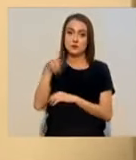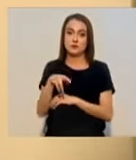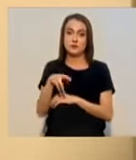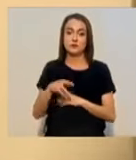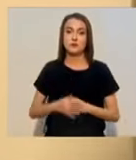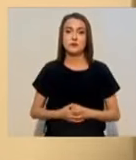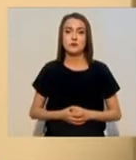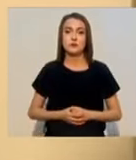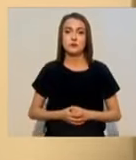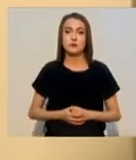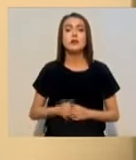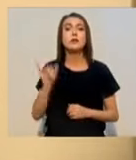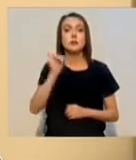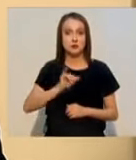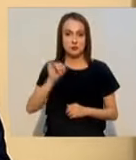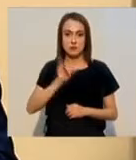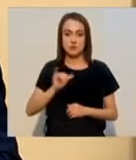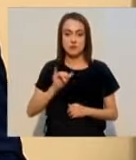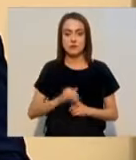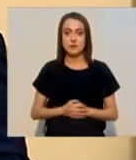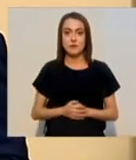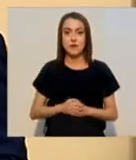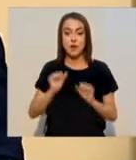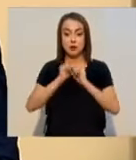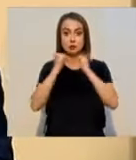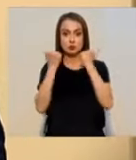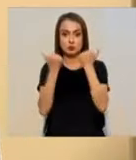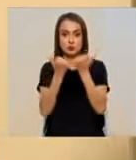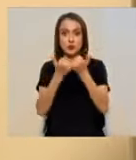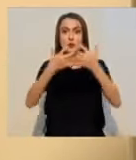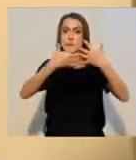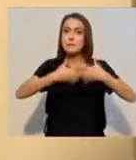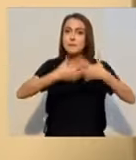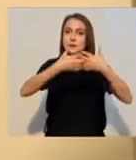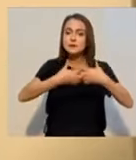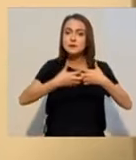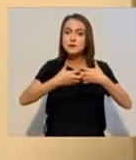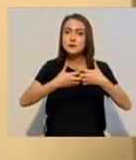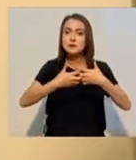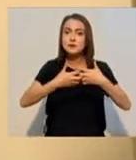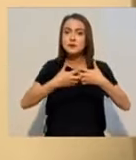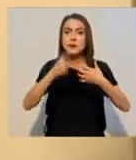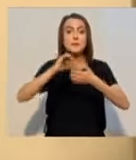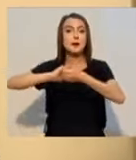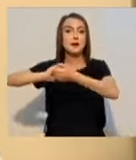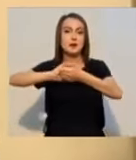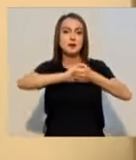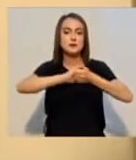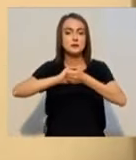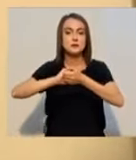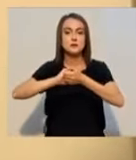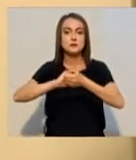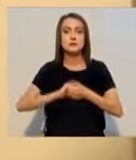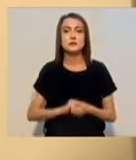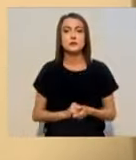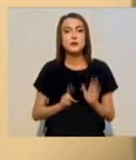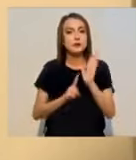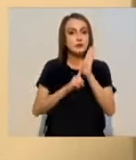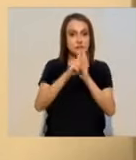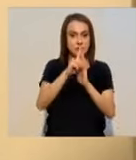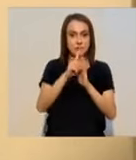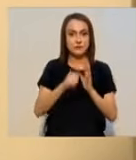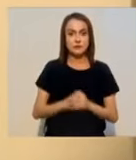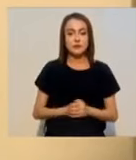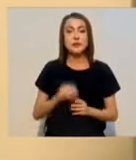Costarricense, también la Asociación Empresarial para la Alianza Empresarial para el